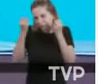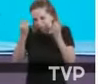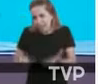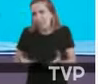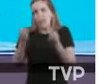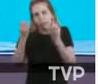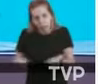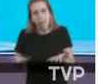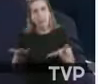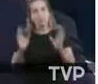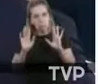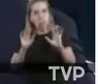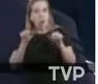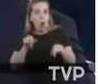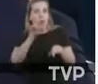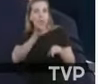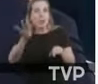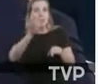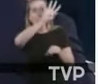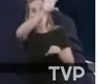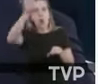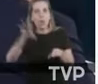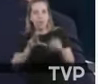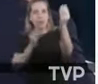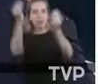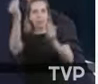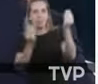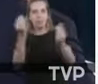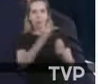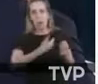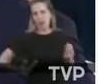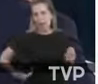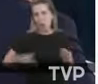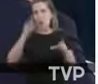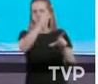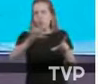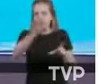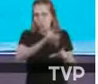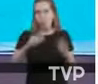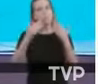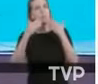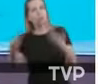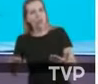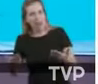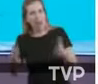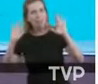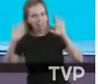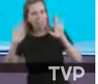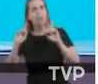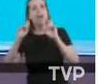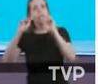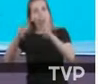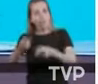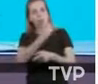hoy las 24 provincias aquí estén representadas. Le agradezco a los gobiernos de la oposición